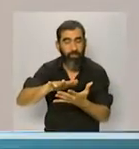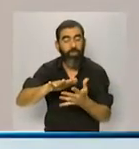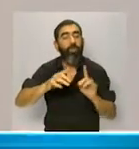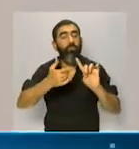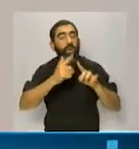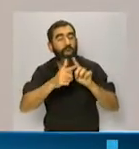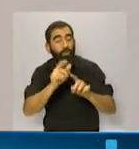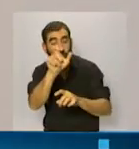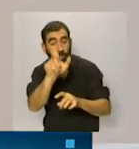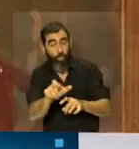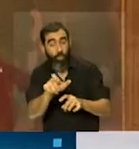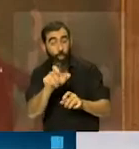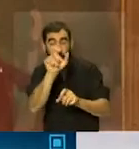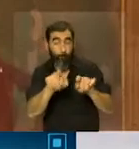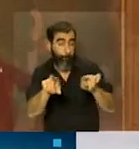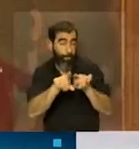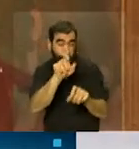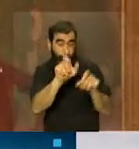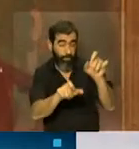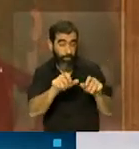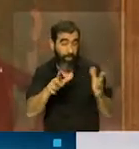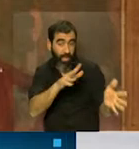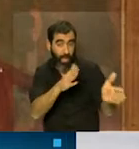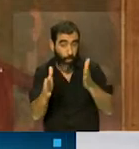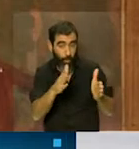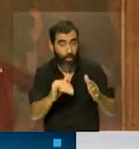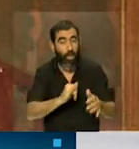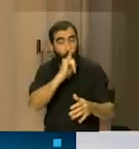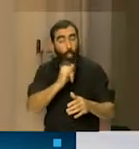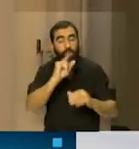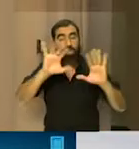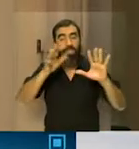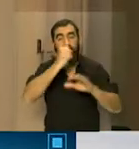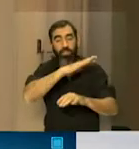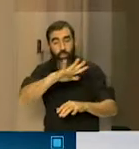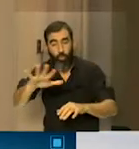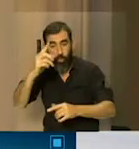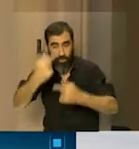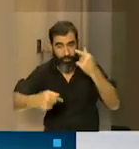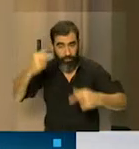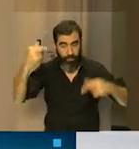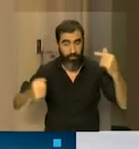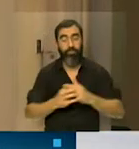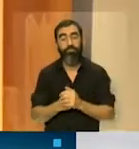relación de Figari con sus contemporáneos, esas contadas en 10 historias precisamente,